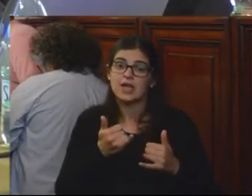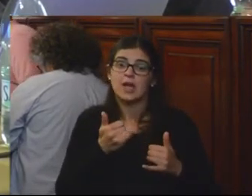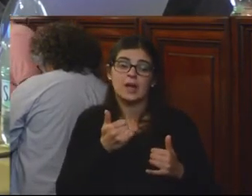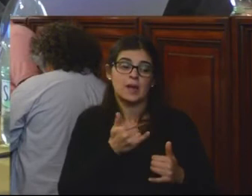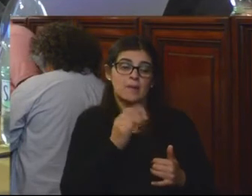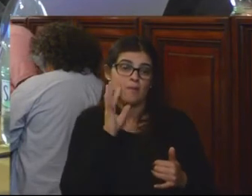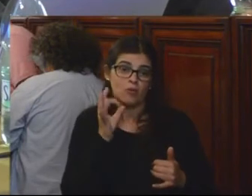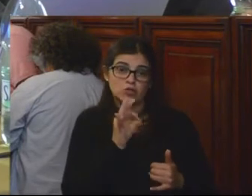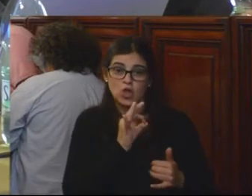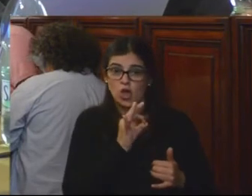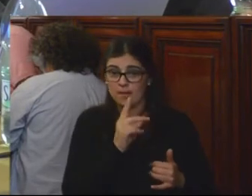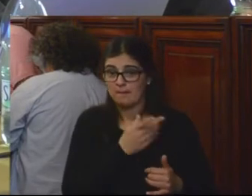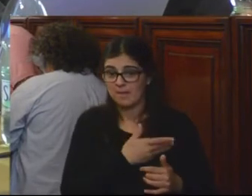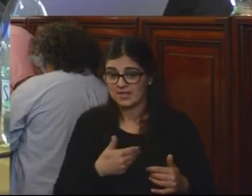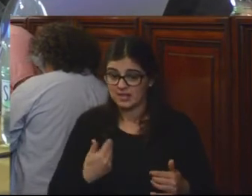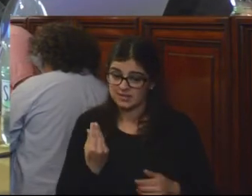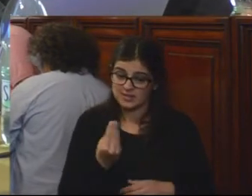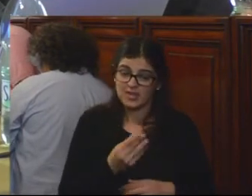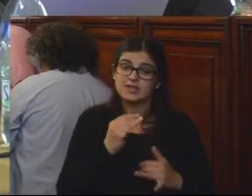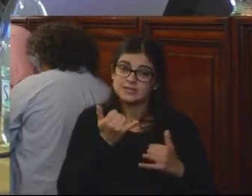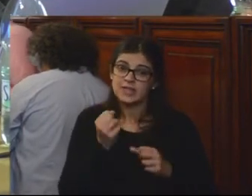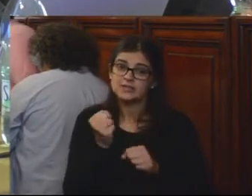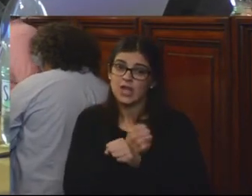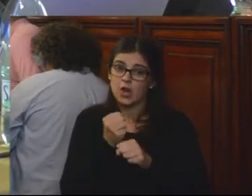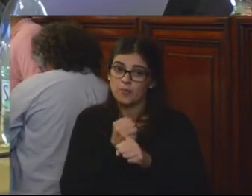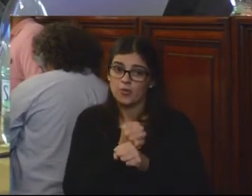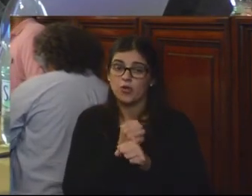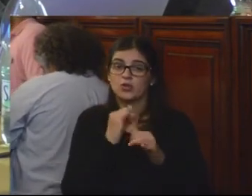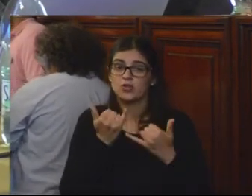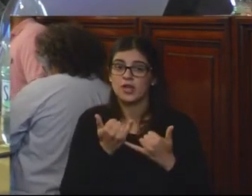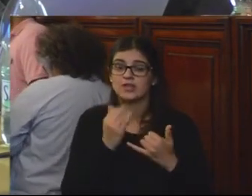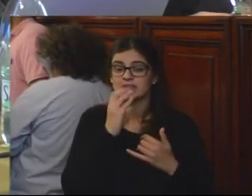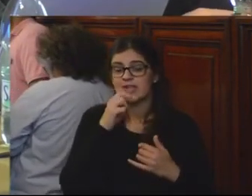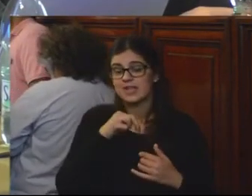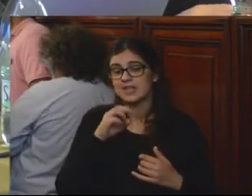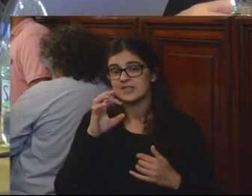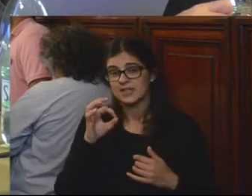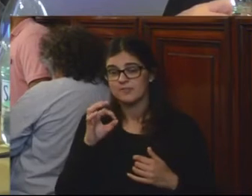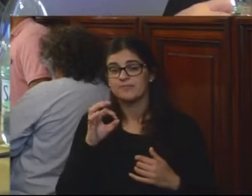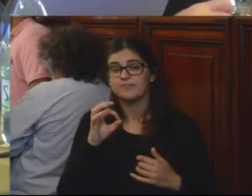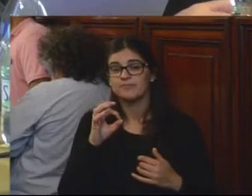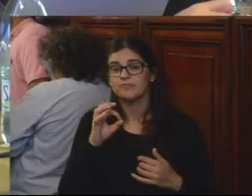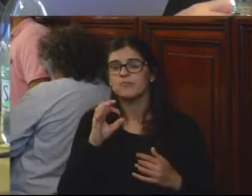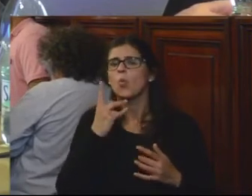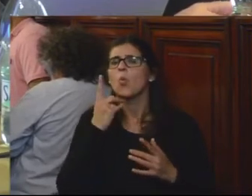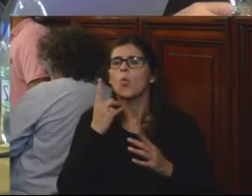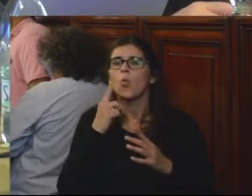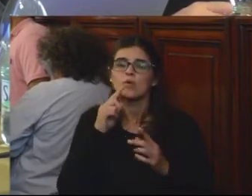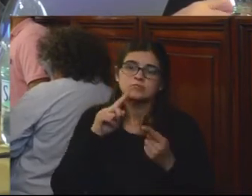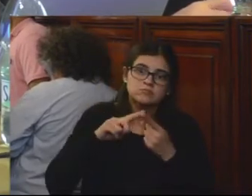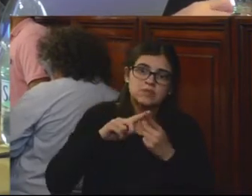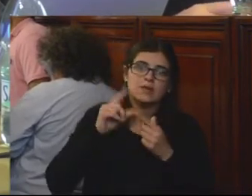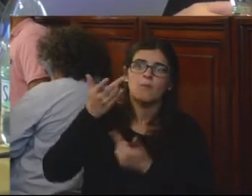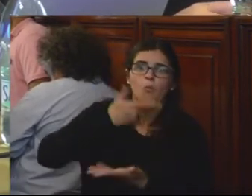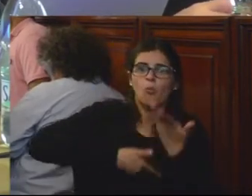ha logrado que éste se aprobara luego también por sms un este acuerdo multilateral de cooperación